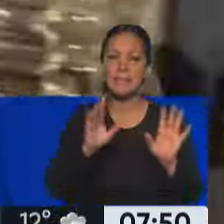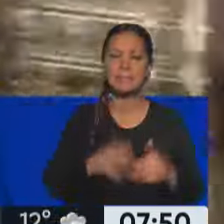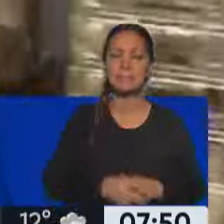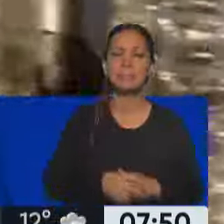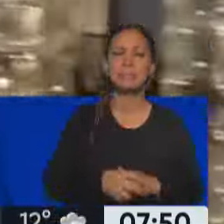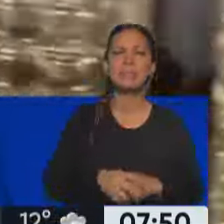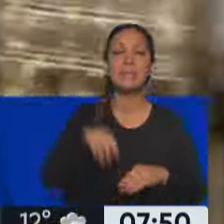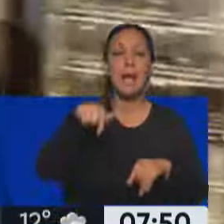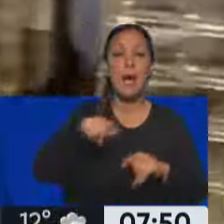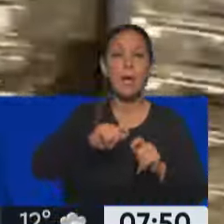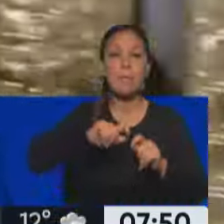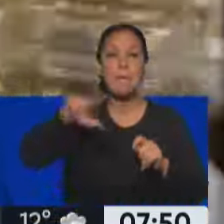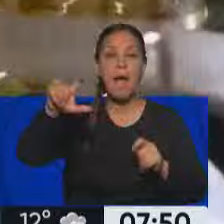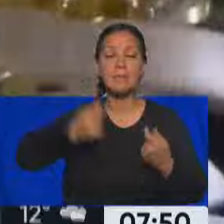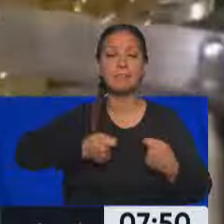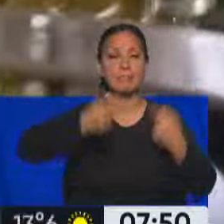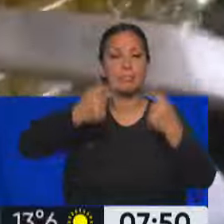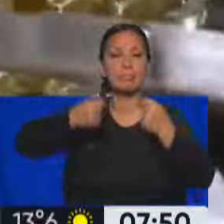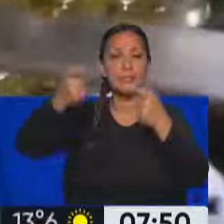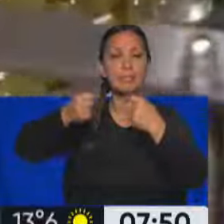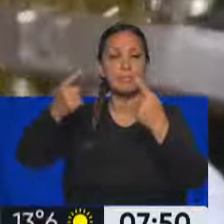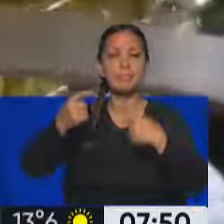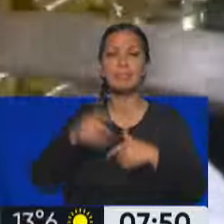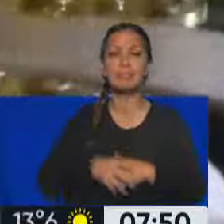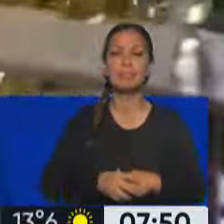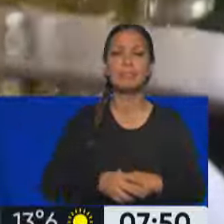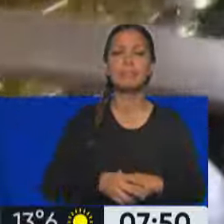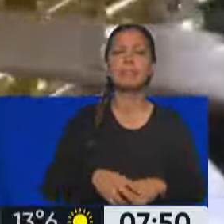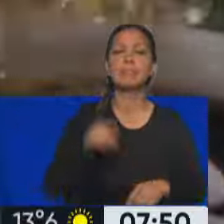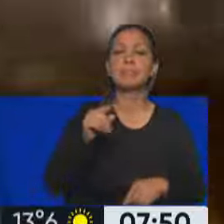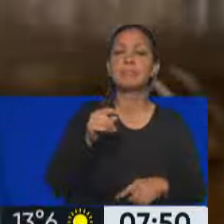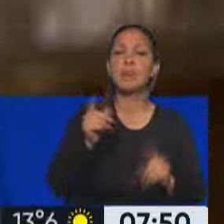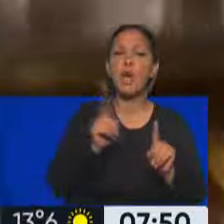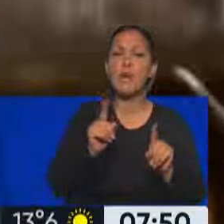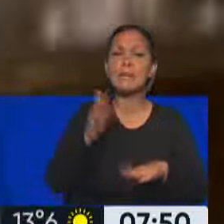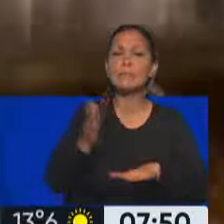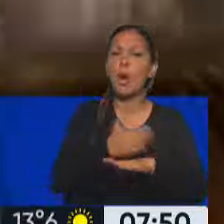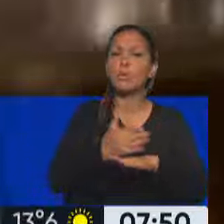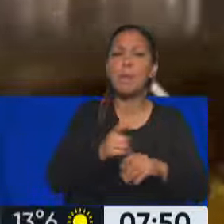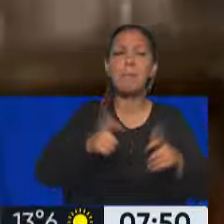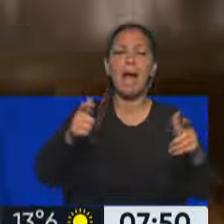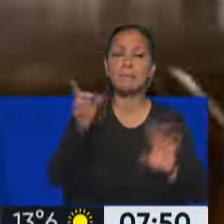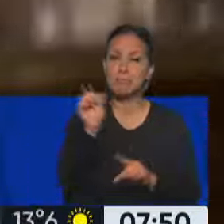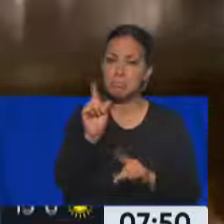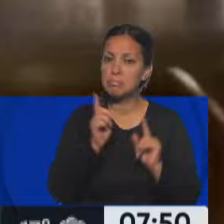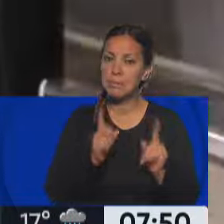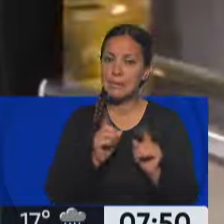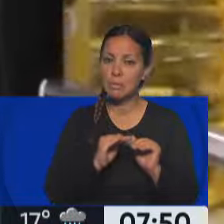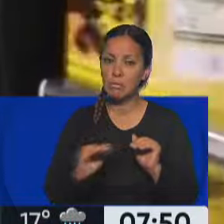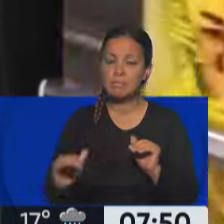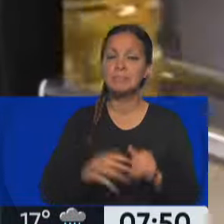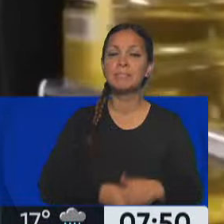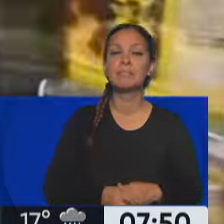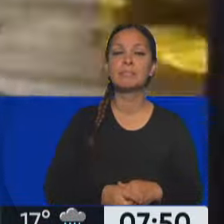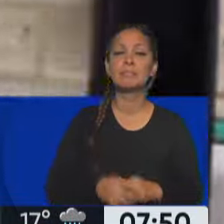flujo exportador no se traslada a un aumento de la molienda que se mantiene estable en concreto en lo que va de la